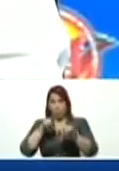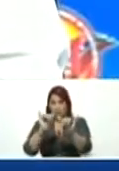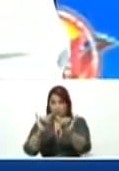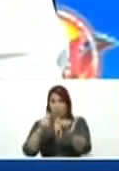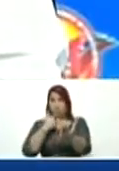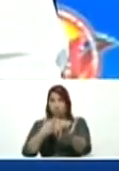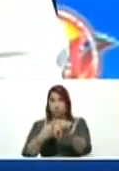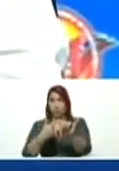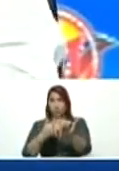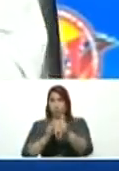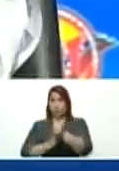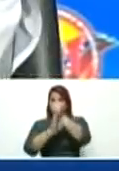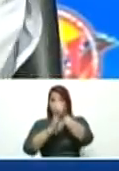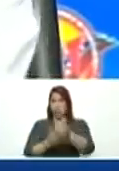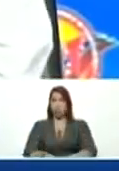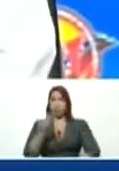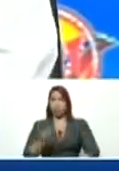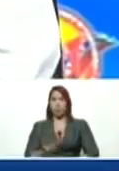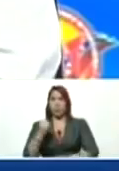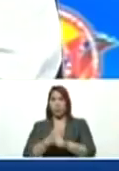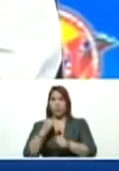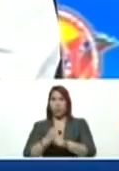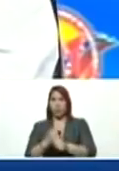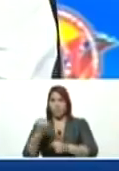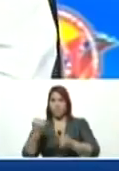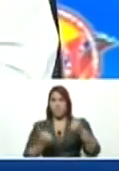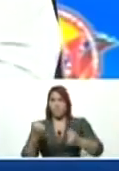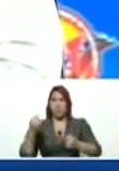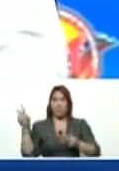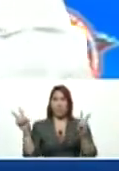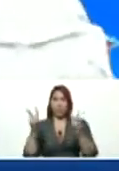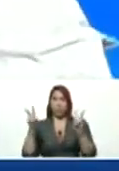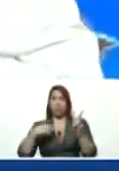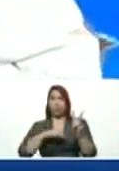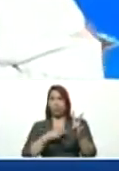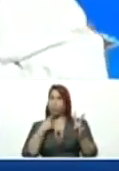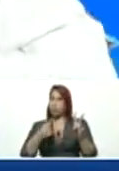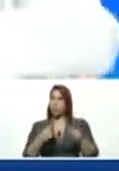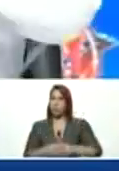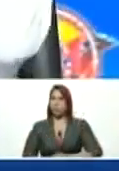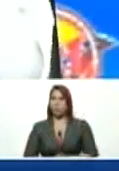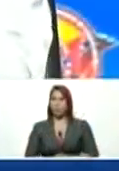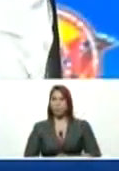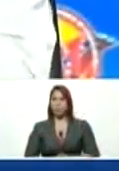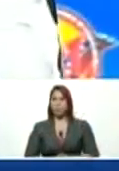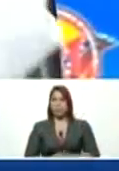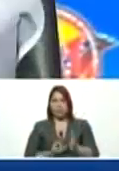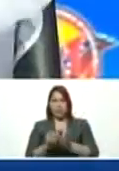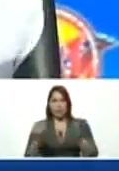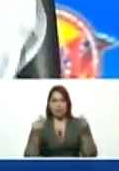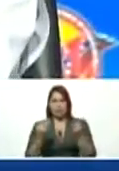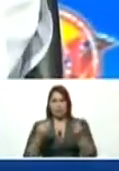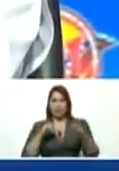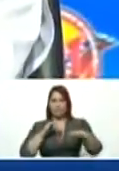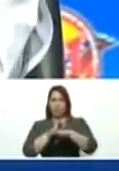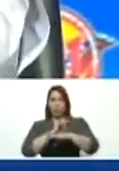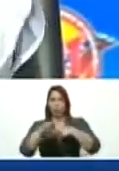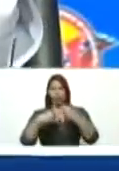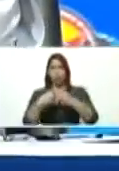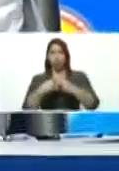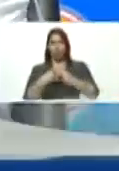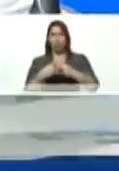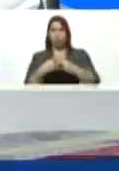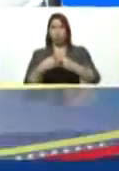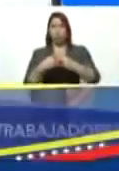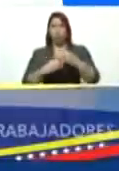líder fundamental de la clase obrera y conductor de victoria nosotros le decimos presidente lea siempre traidores nunca